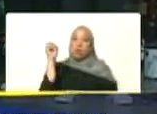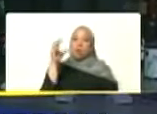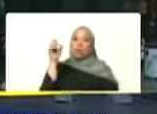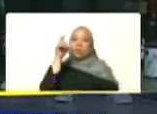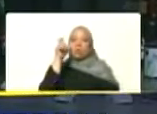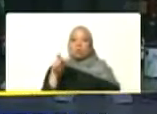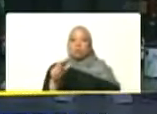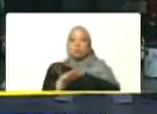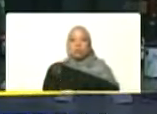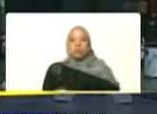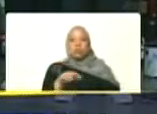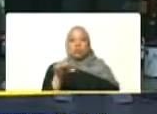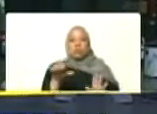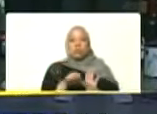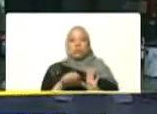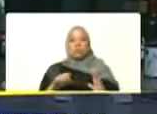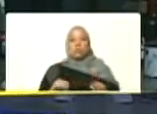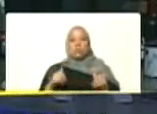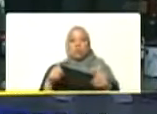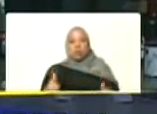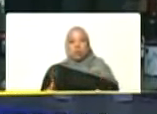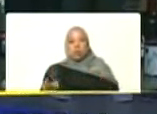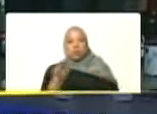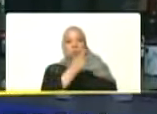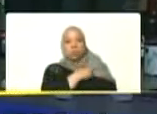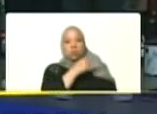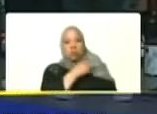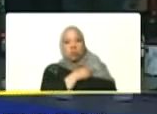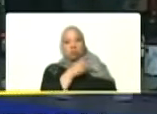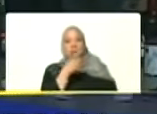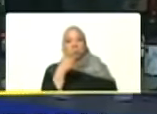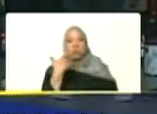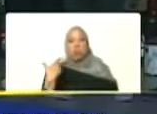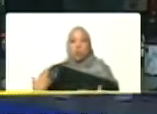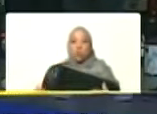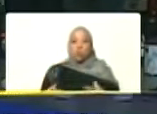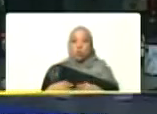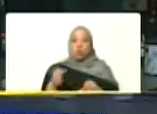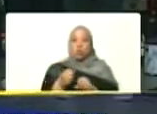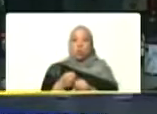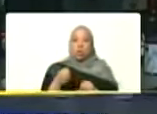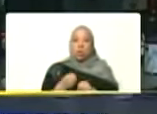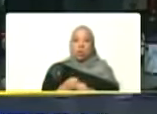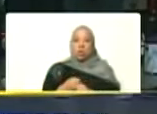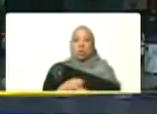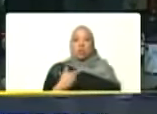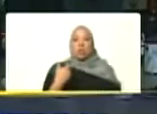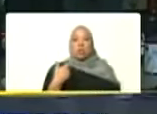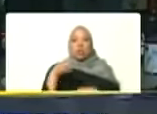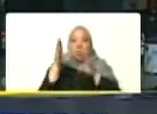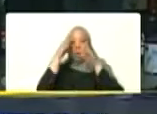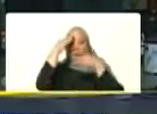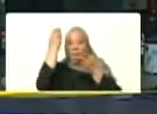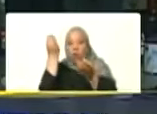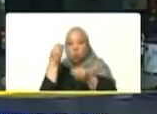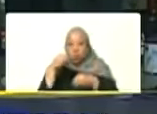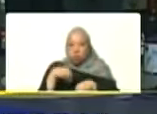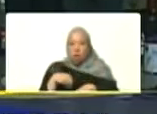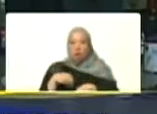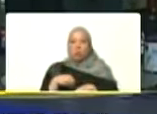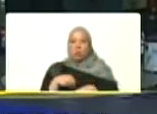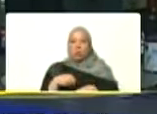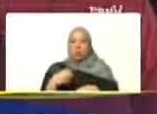Poder Popular, donde, bueno, con la directora Gabriela, con todos los equipos de la Bricomile, bueno, hemos acordado también